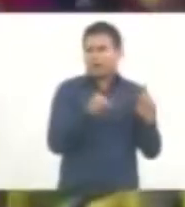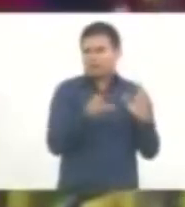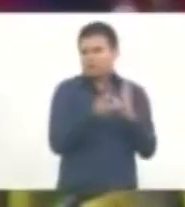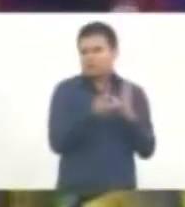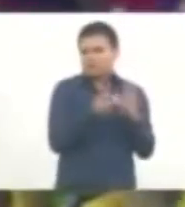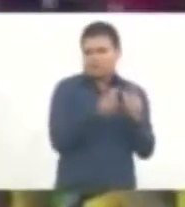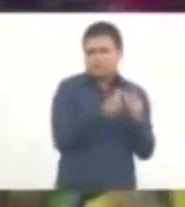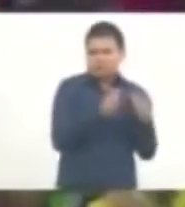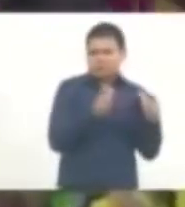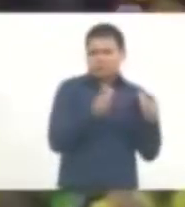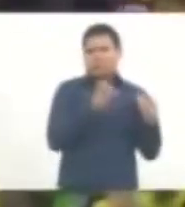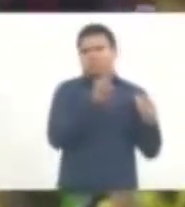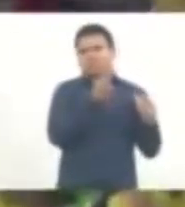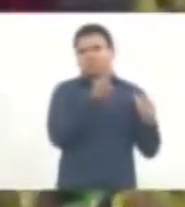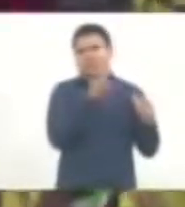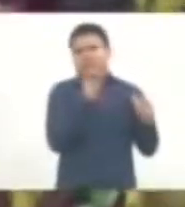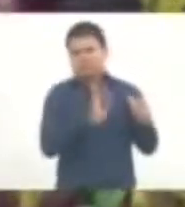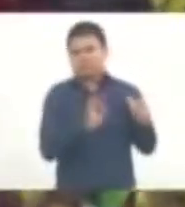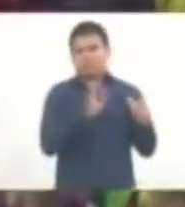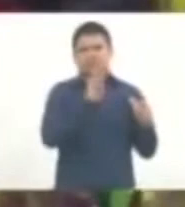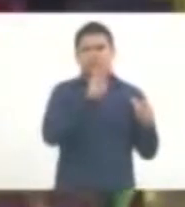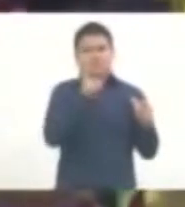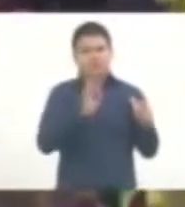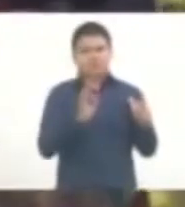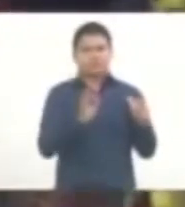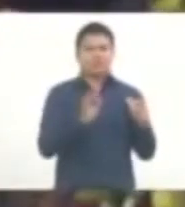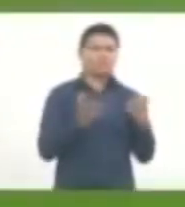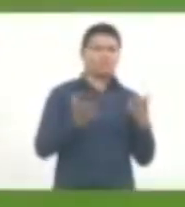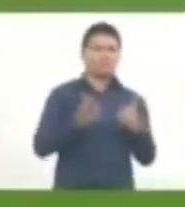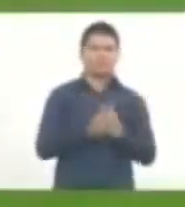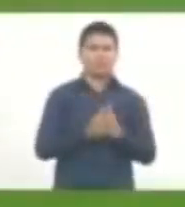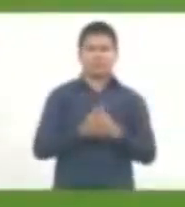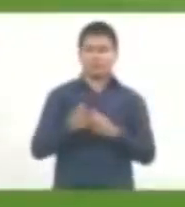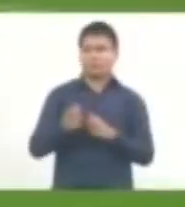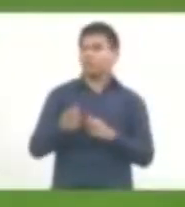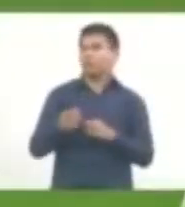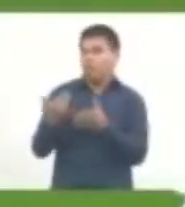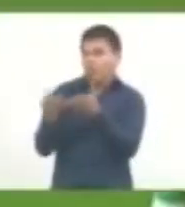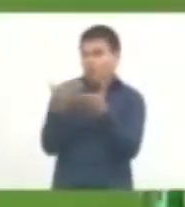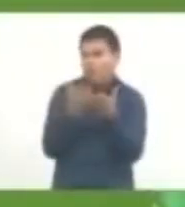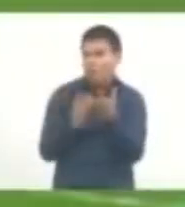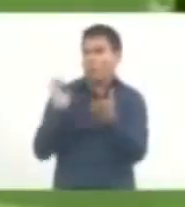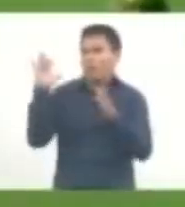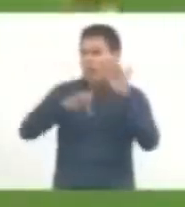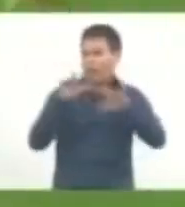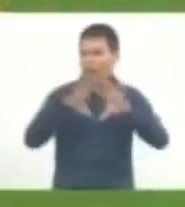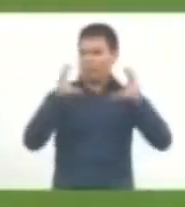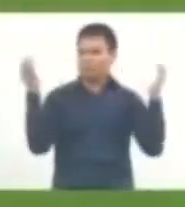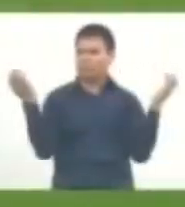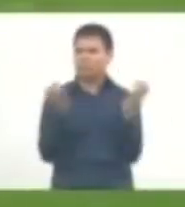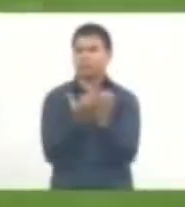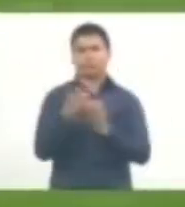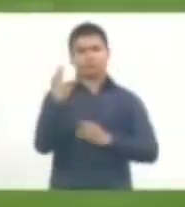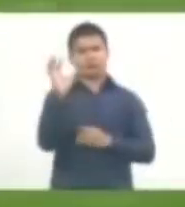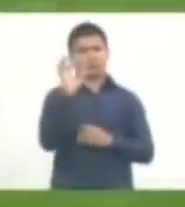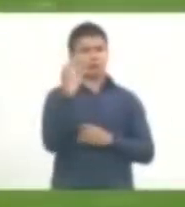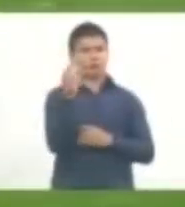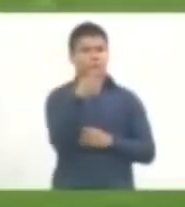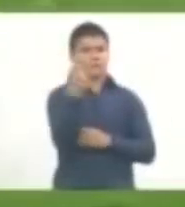70-80%. Hasta el momento la boletería se ha completado solo en un 70% y se espera que a la fecha del partido se alcance el 100%.